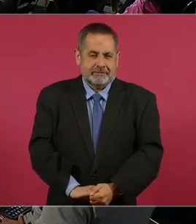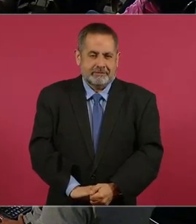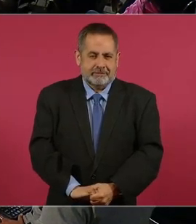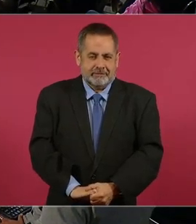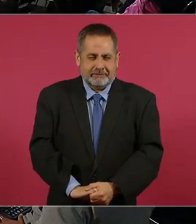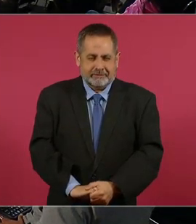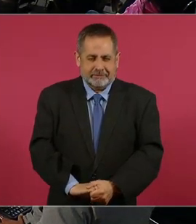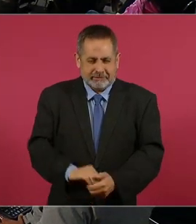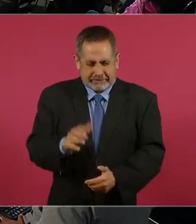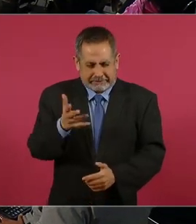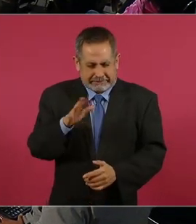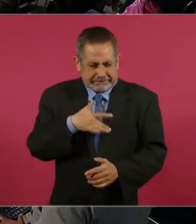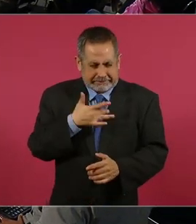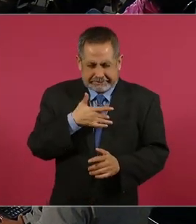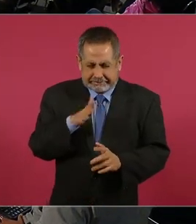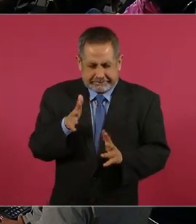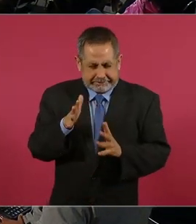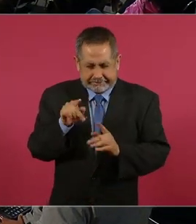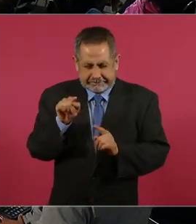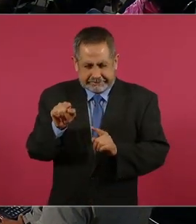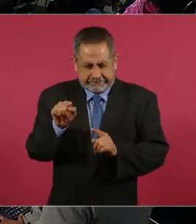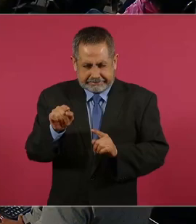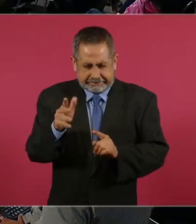Por acá.